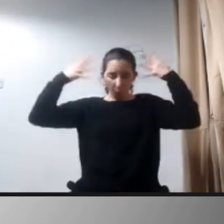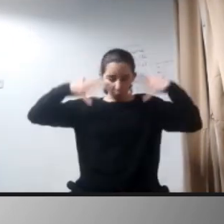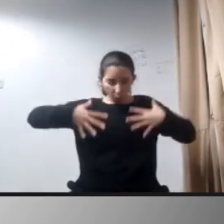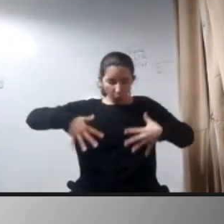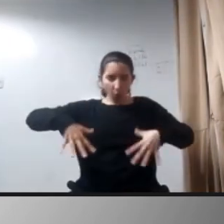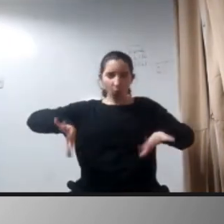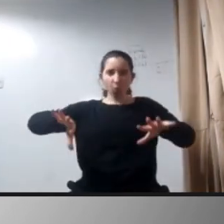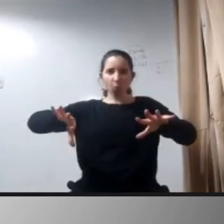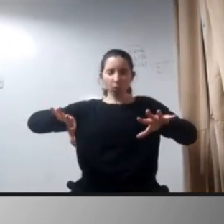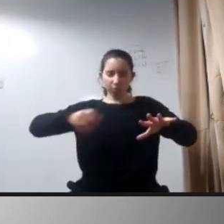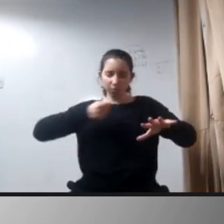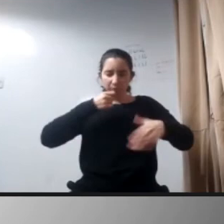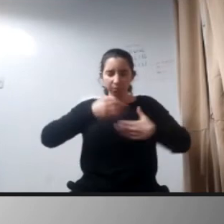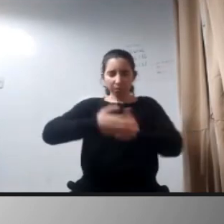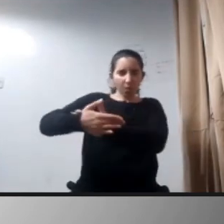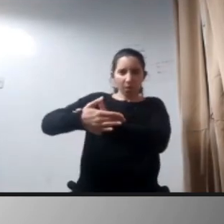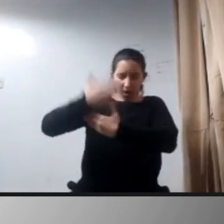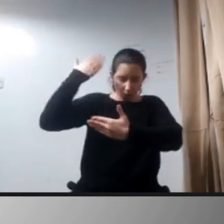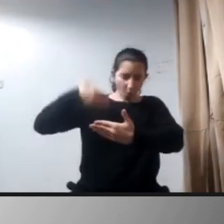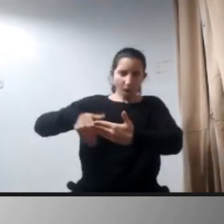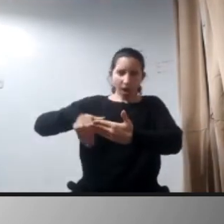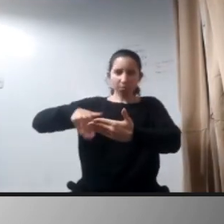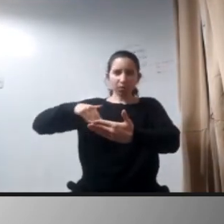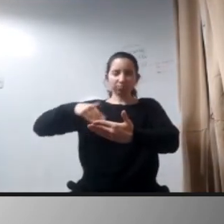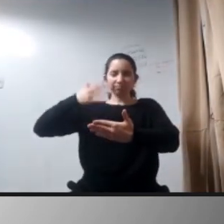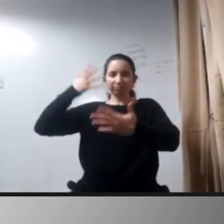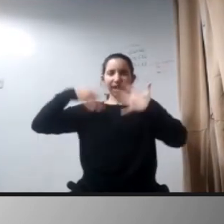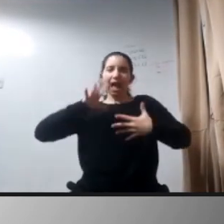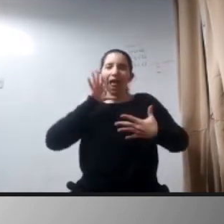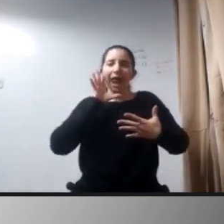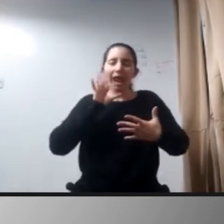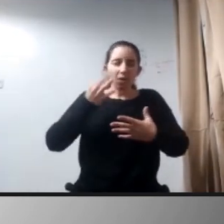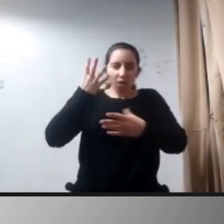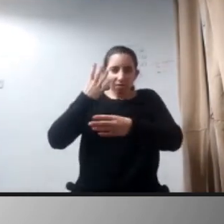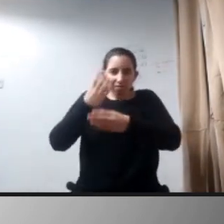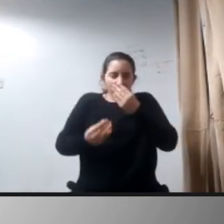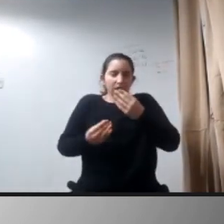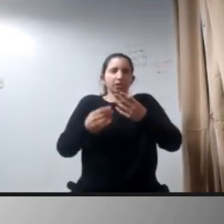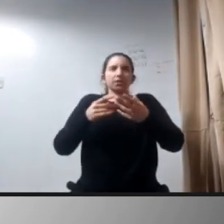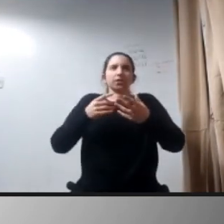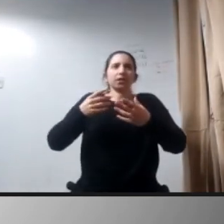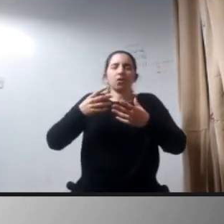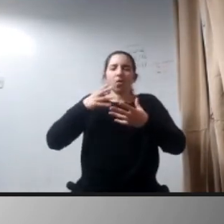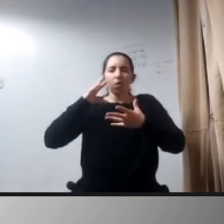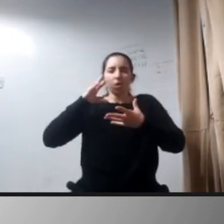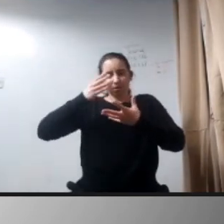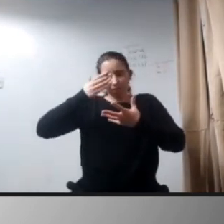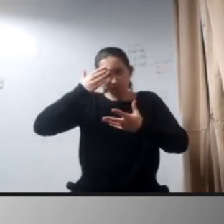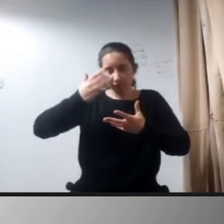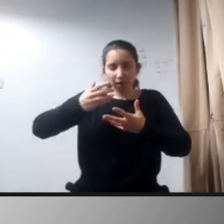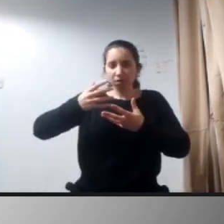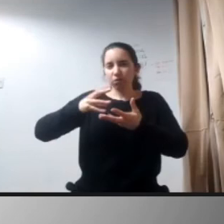las malformaciones, como causal de aborto, hay una continua deselección genética